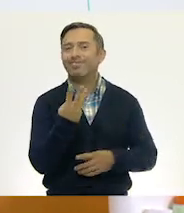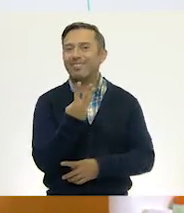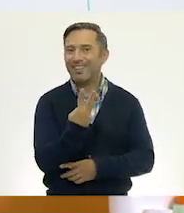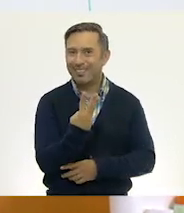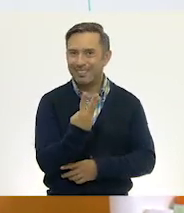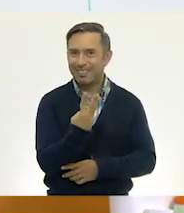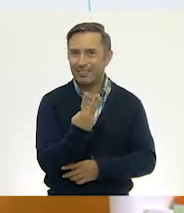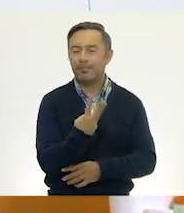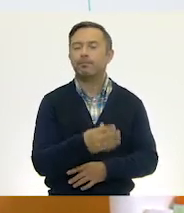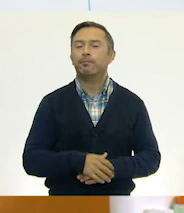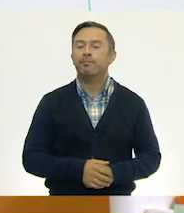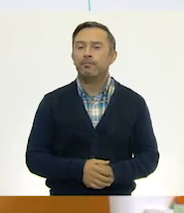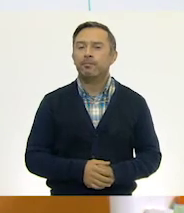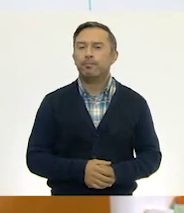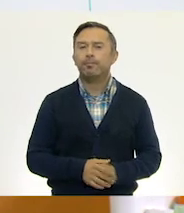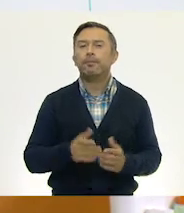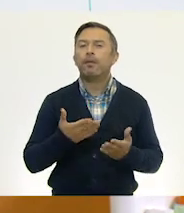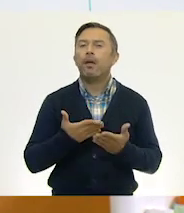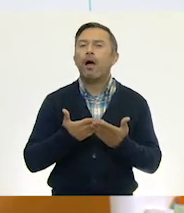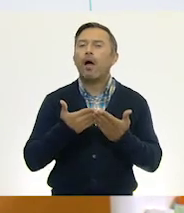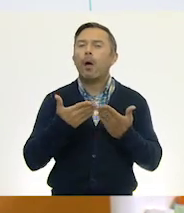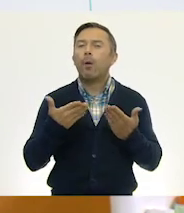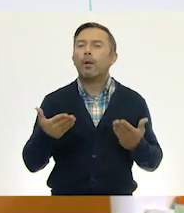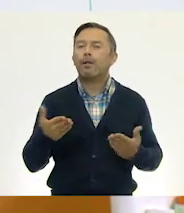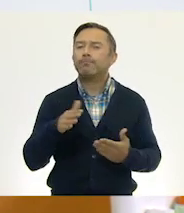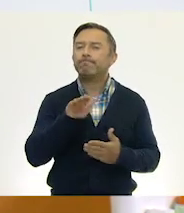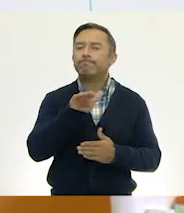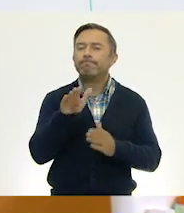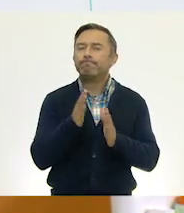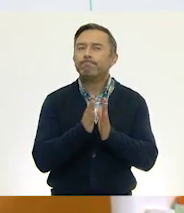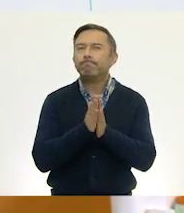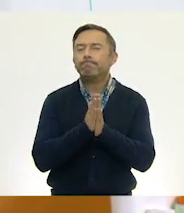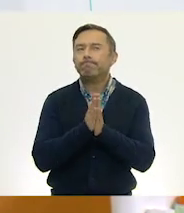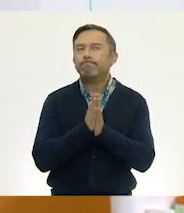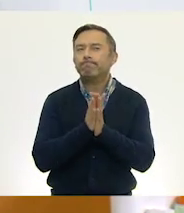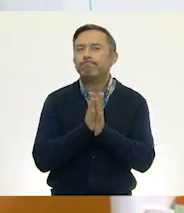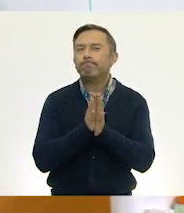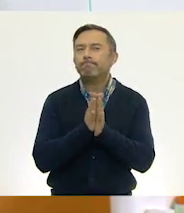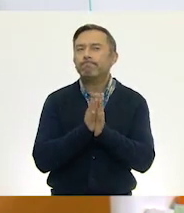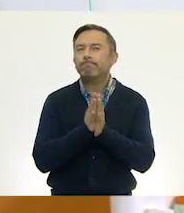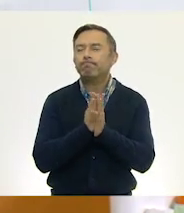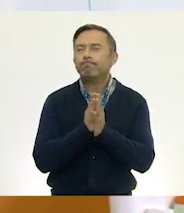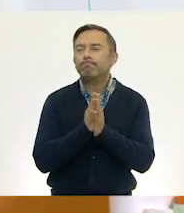a pedirles ahora, justamente se me ocurre,